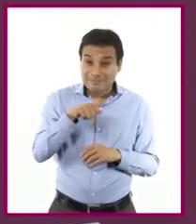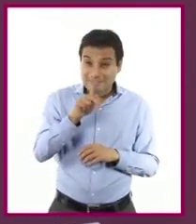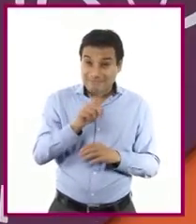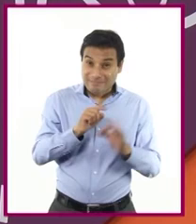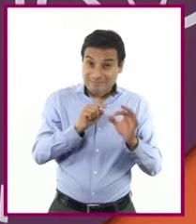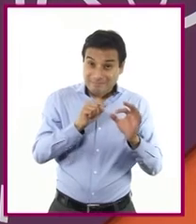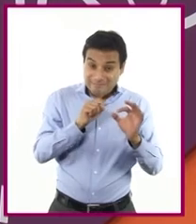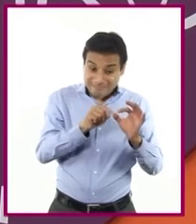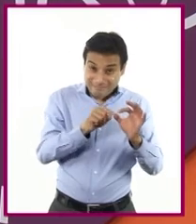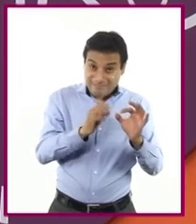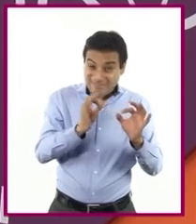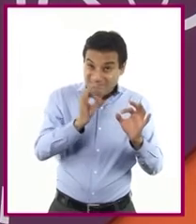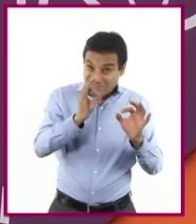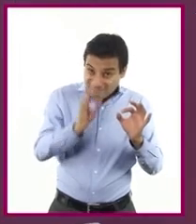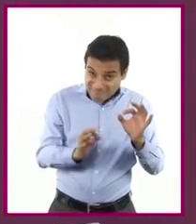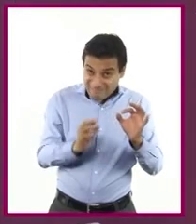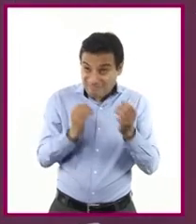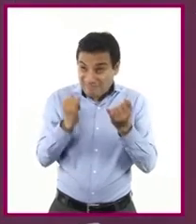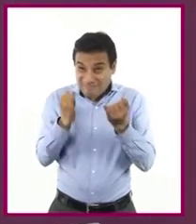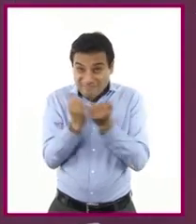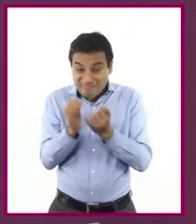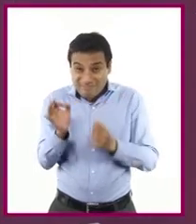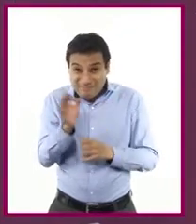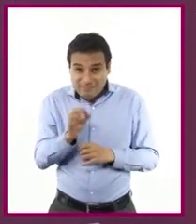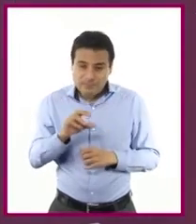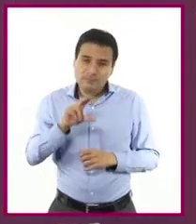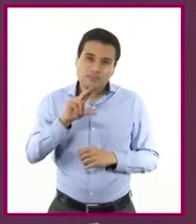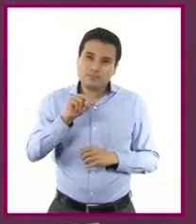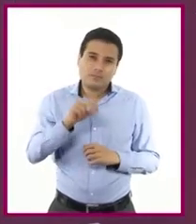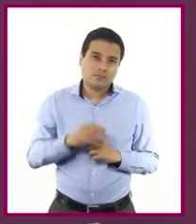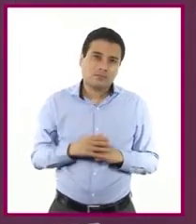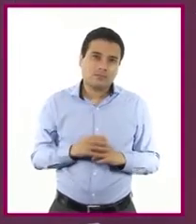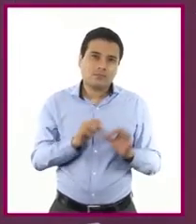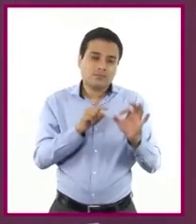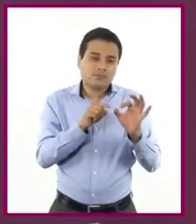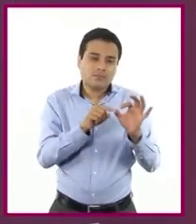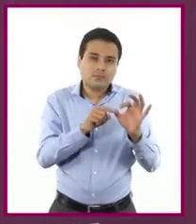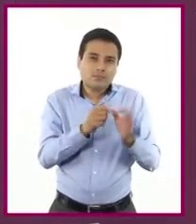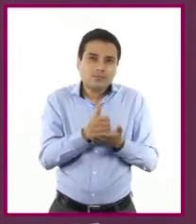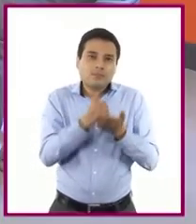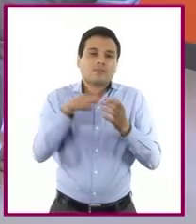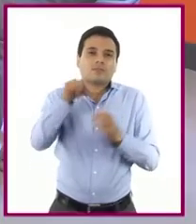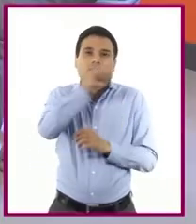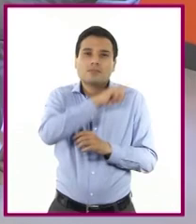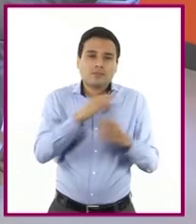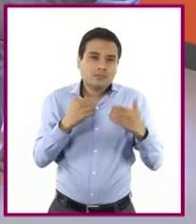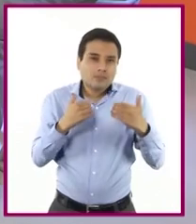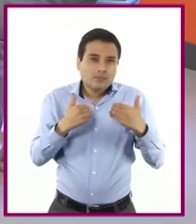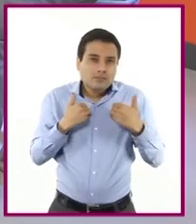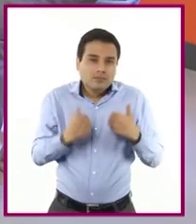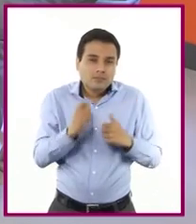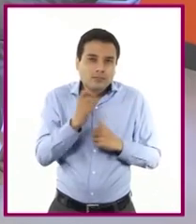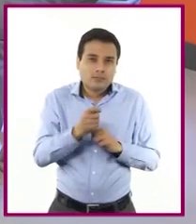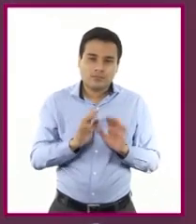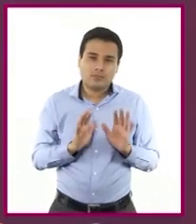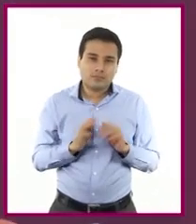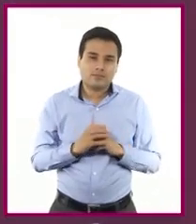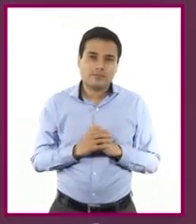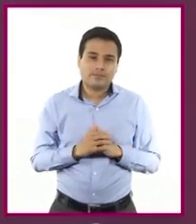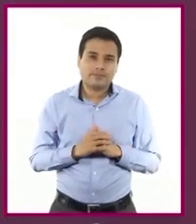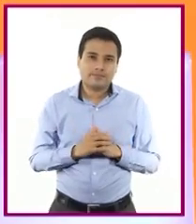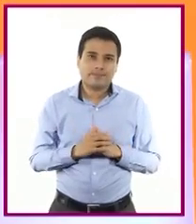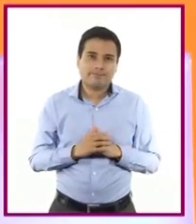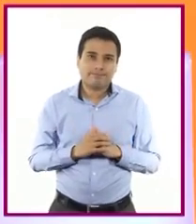copia de las células de los organismos, pues es una representación cuya finalidad es la de explicar de manera más cercana un fenómeno. Pero